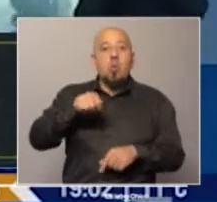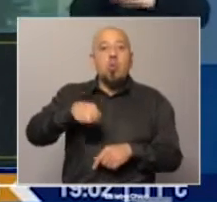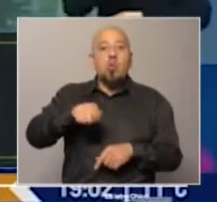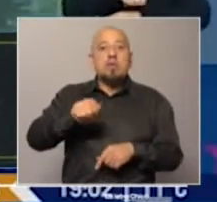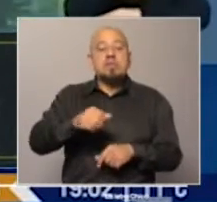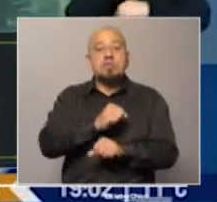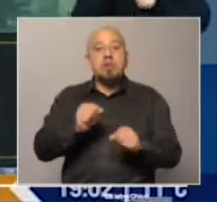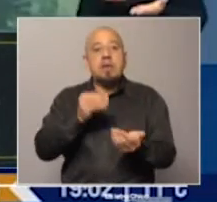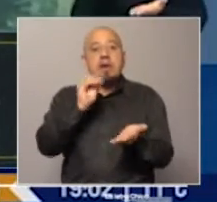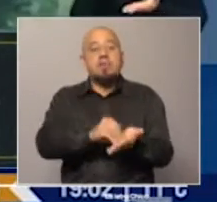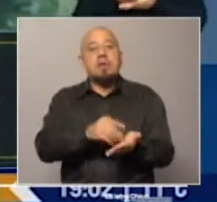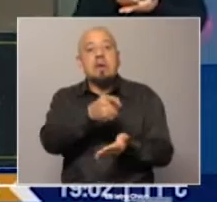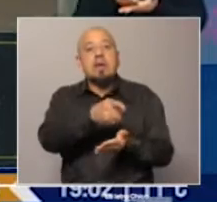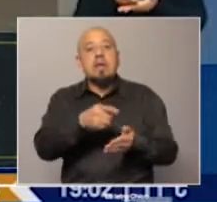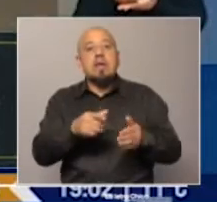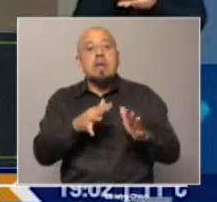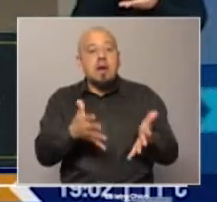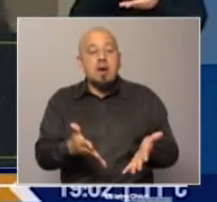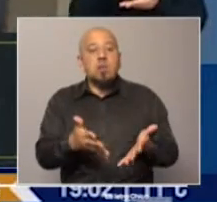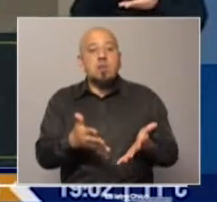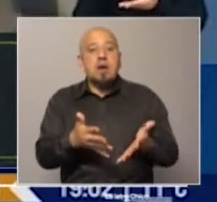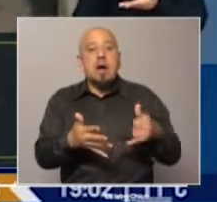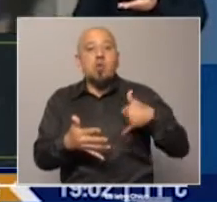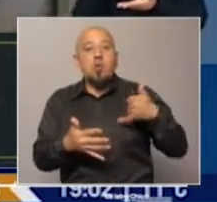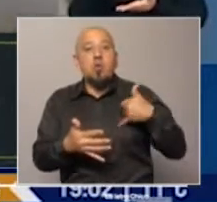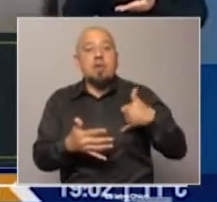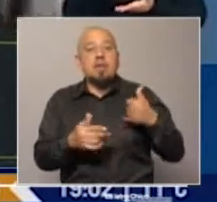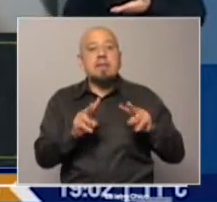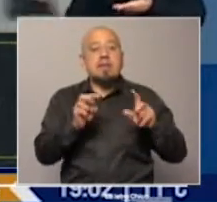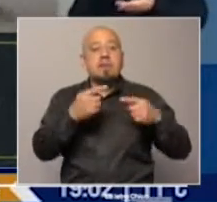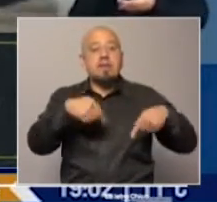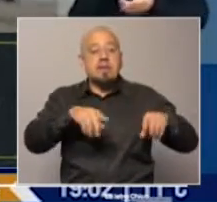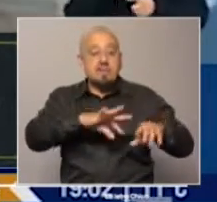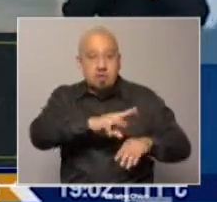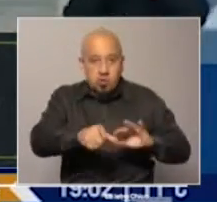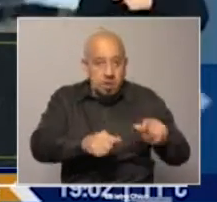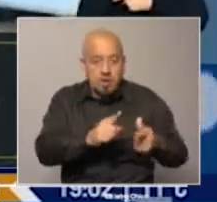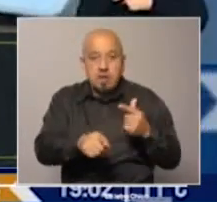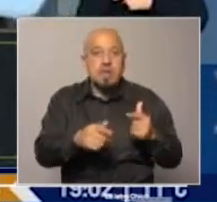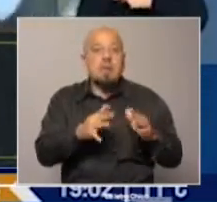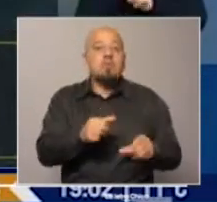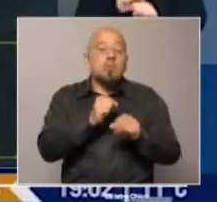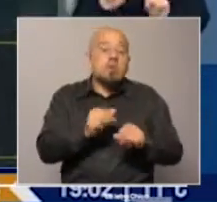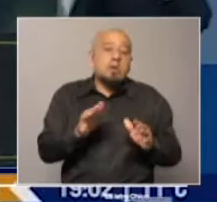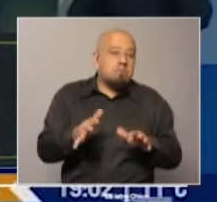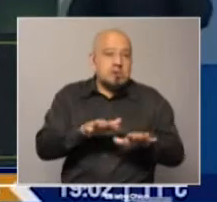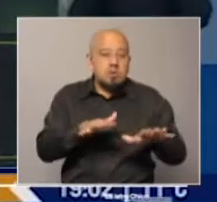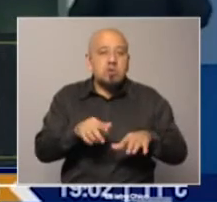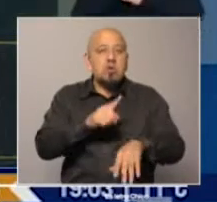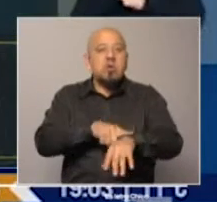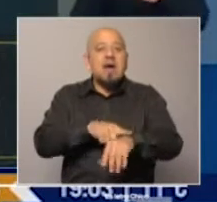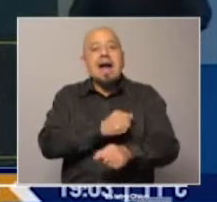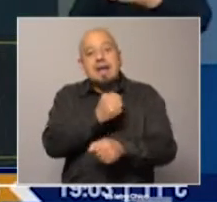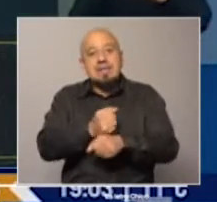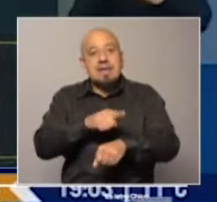podía aplicar a una persona que incurriera en un hecho delictual de esta naturaleza podía ser hasta